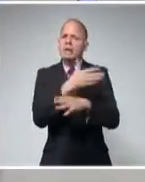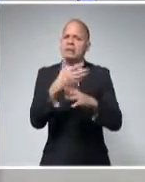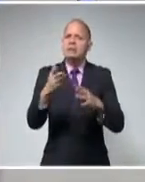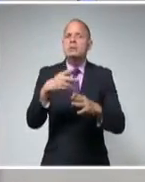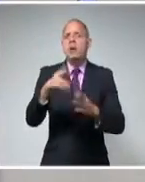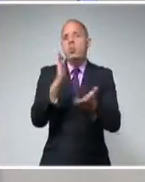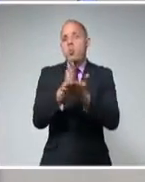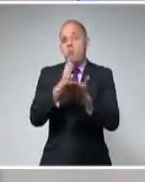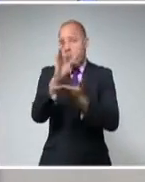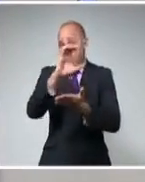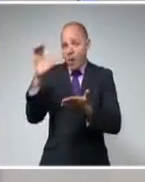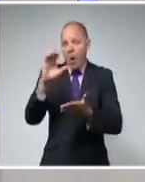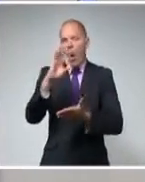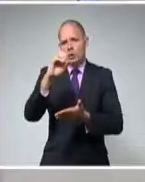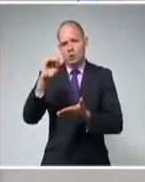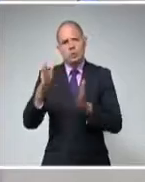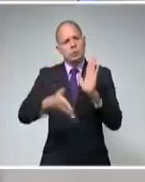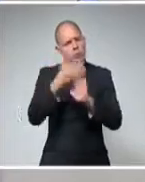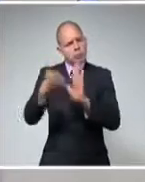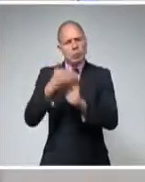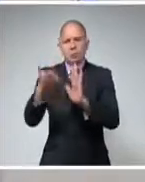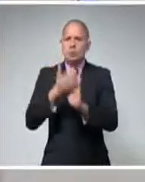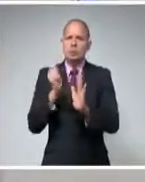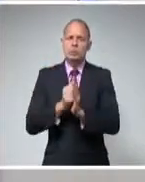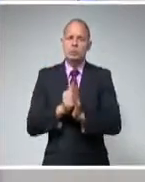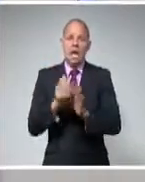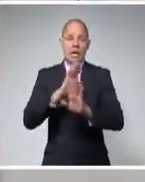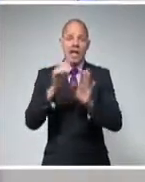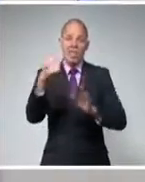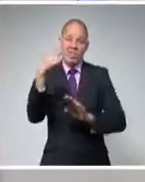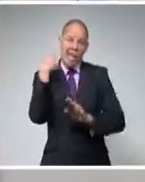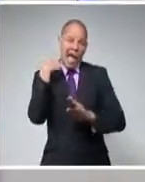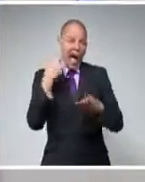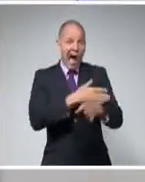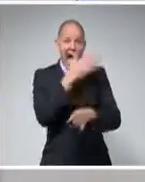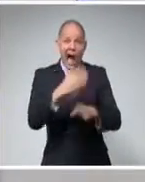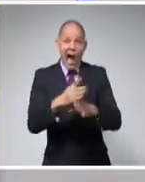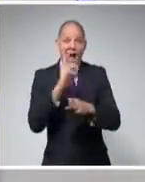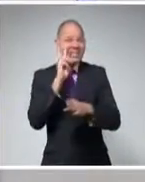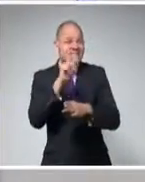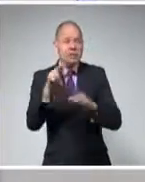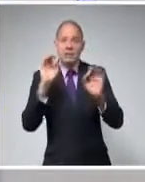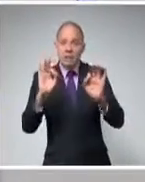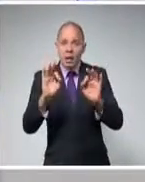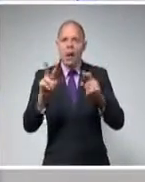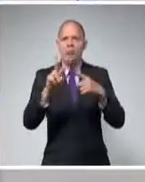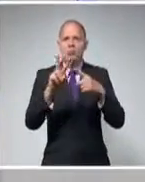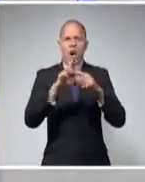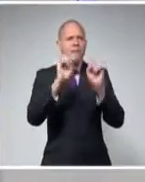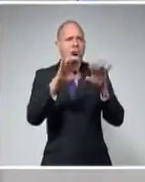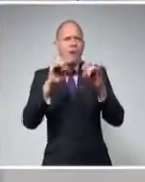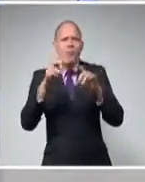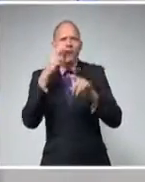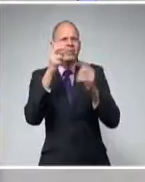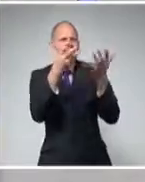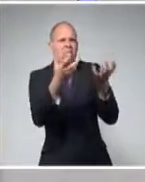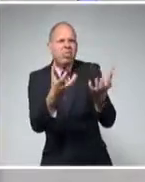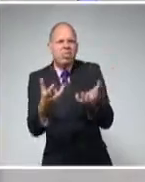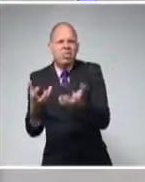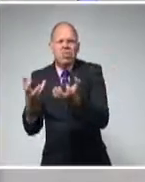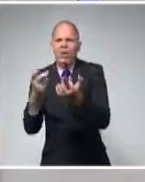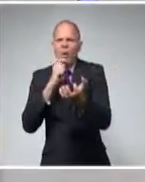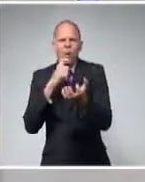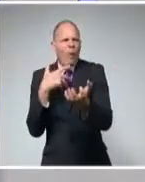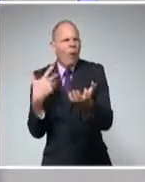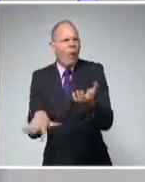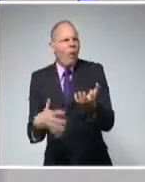imágenes de destrucción que por 10 años han sido parte de la visión mediática no es la única cara que Siria tiene para mostrar al mundo, y lo